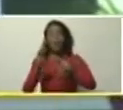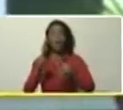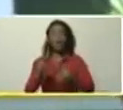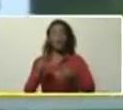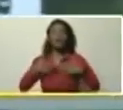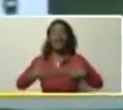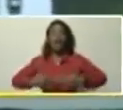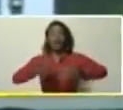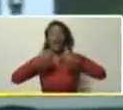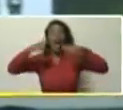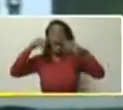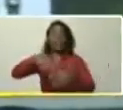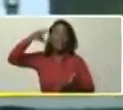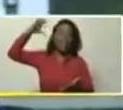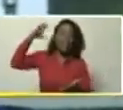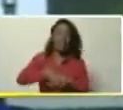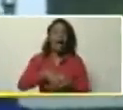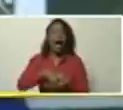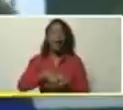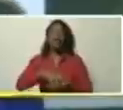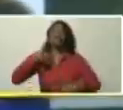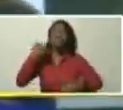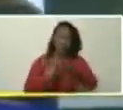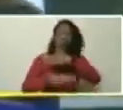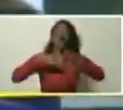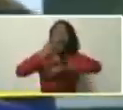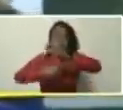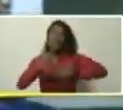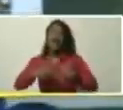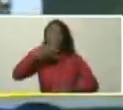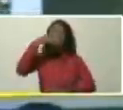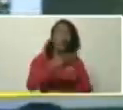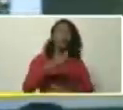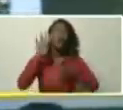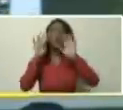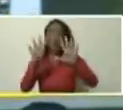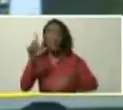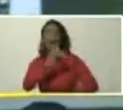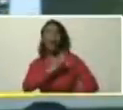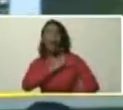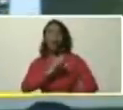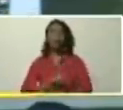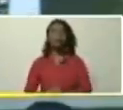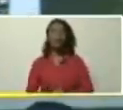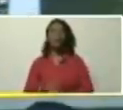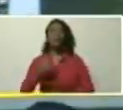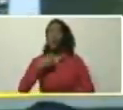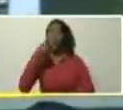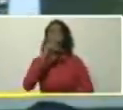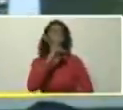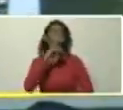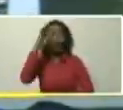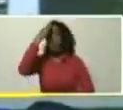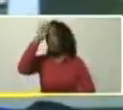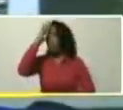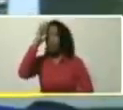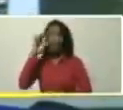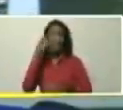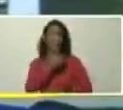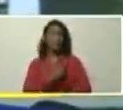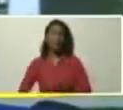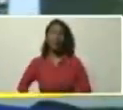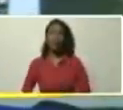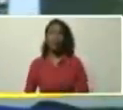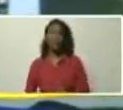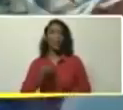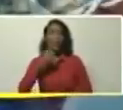recuperar este estado. Y lo vamos a hacer el próximo 9 de enero. Yo no tengo duda, presidente,